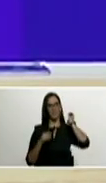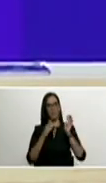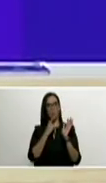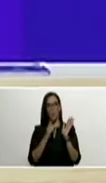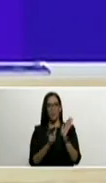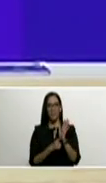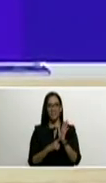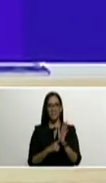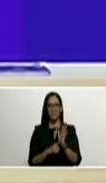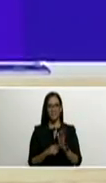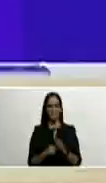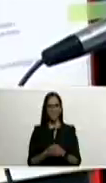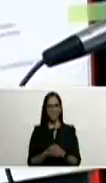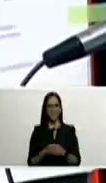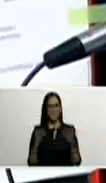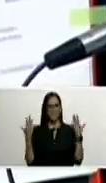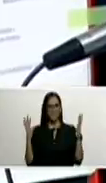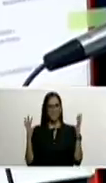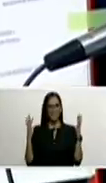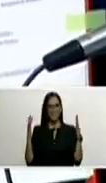Cúmplase.